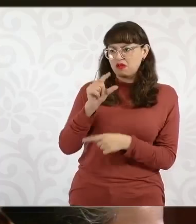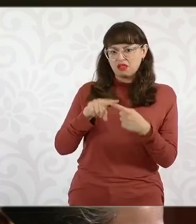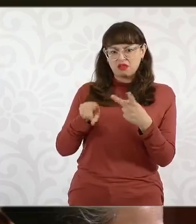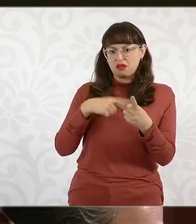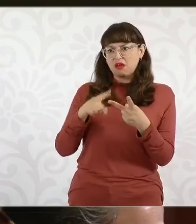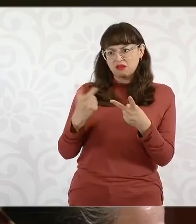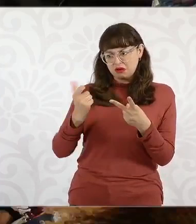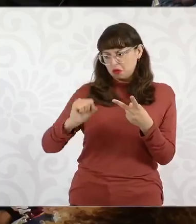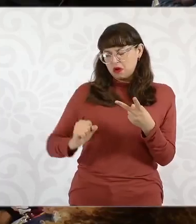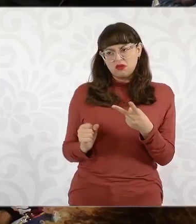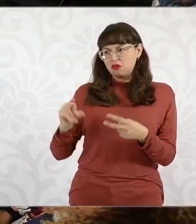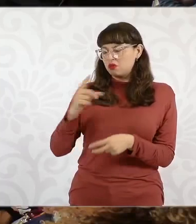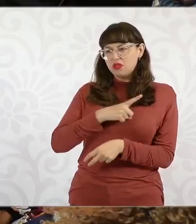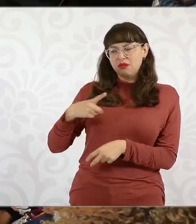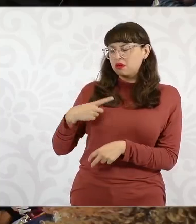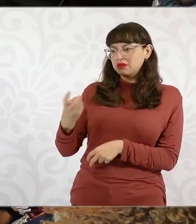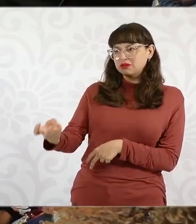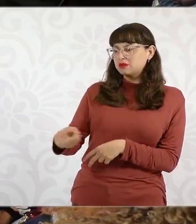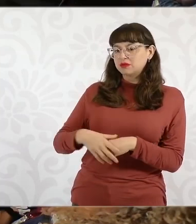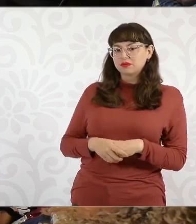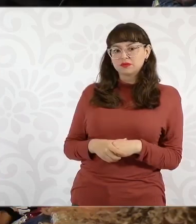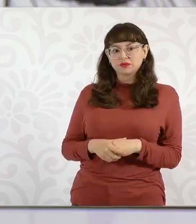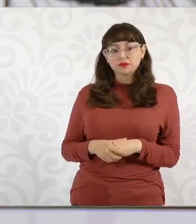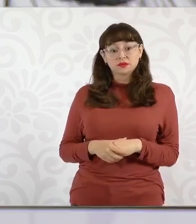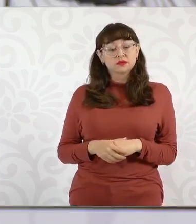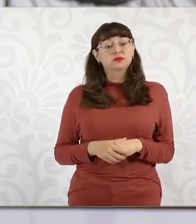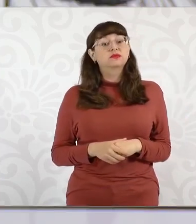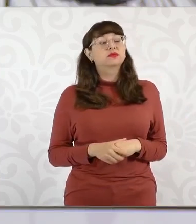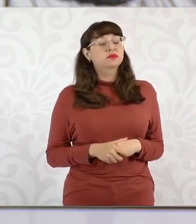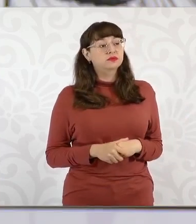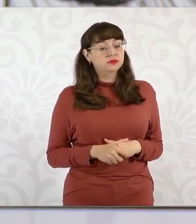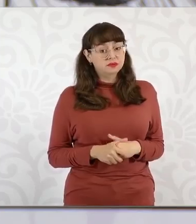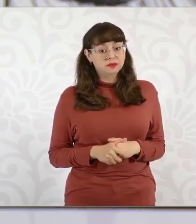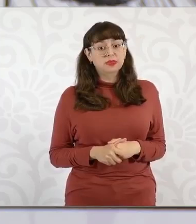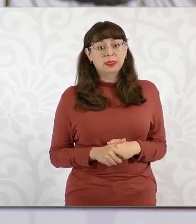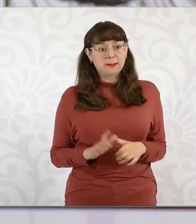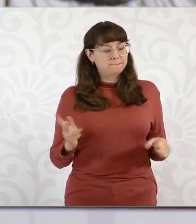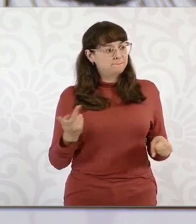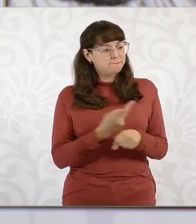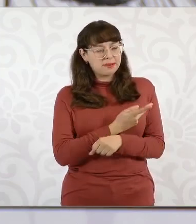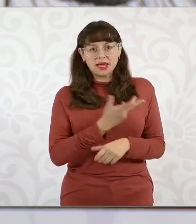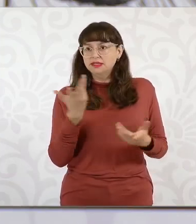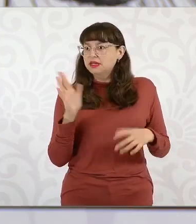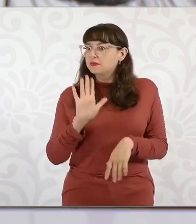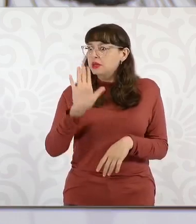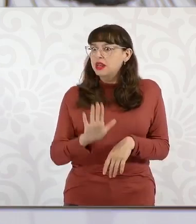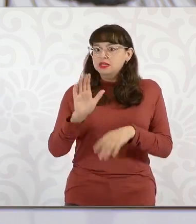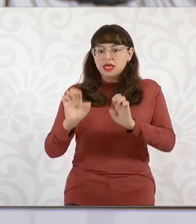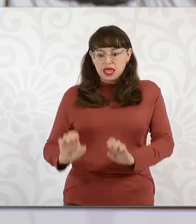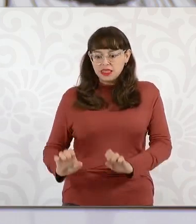estos guardaditos. Algo pasa cuando entran ahí a ese edificio, ¿no?